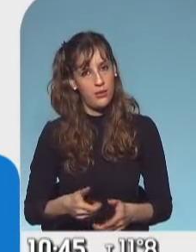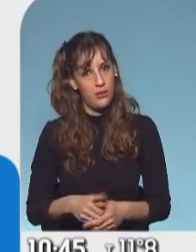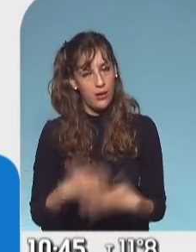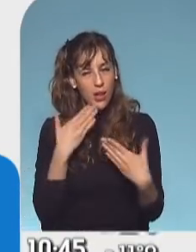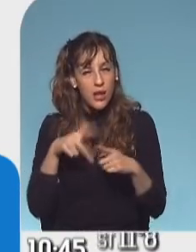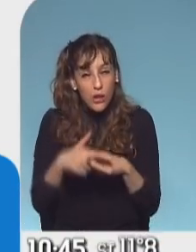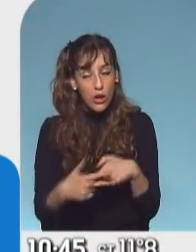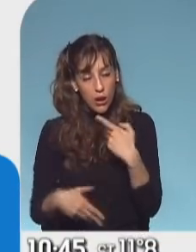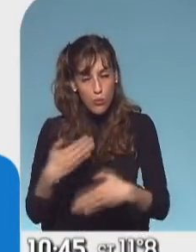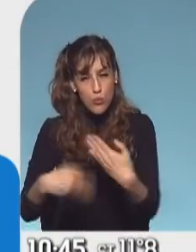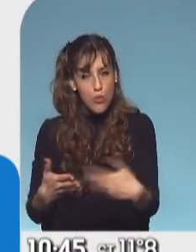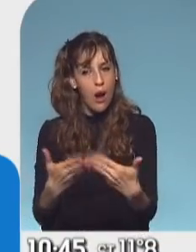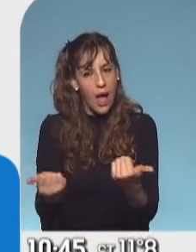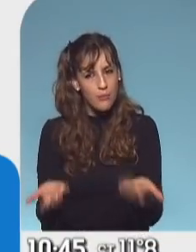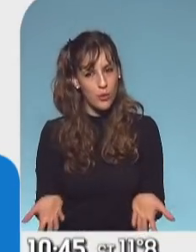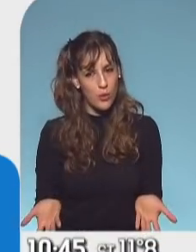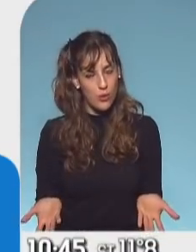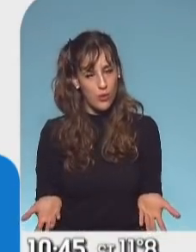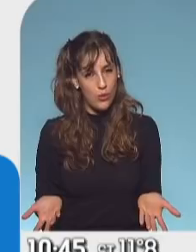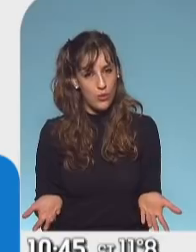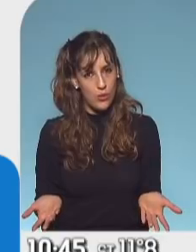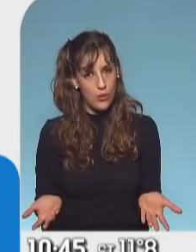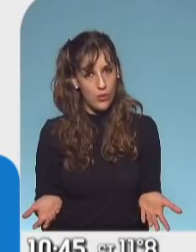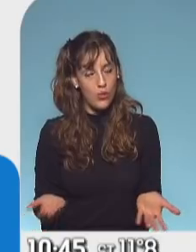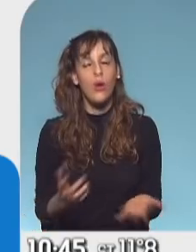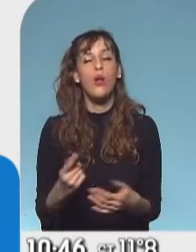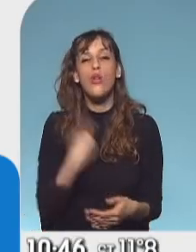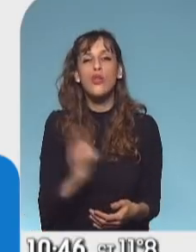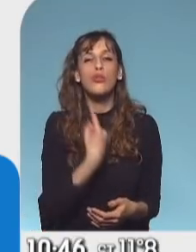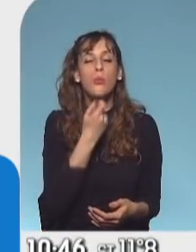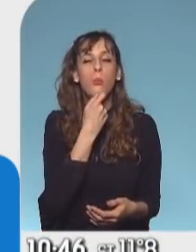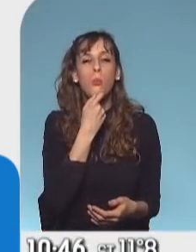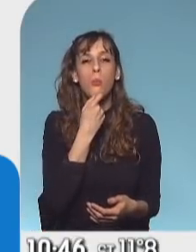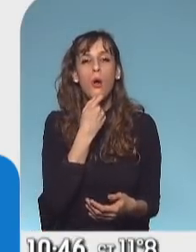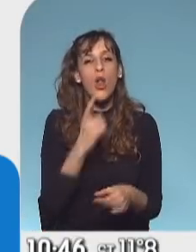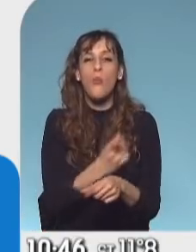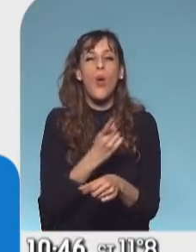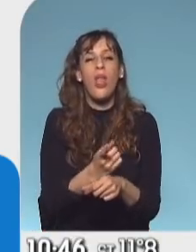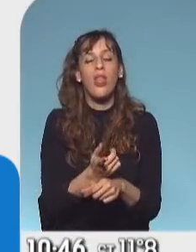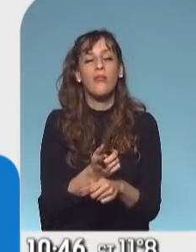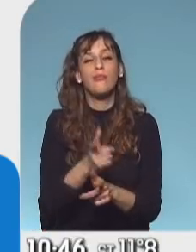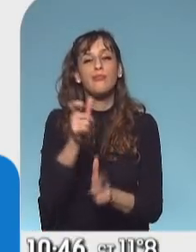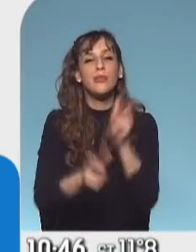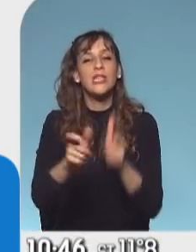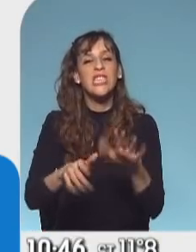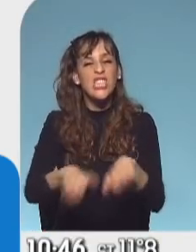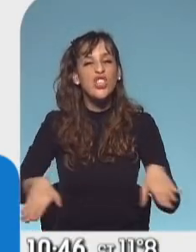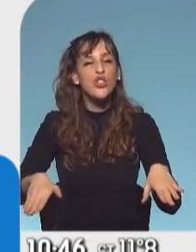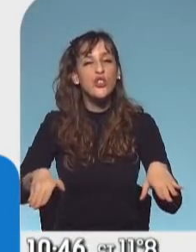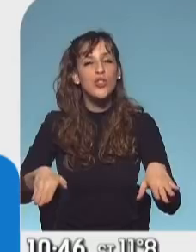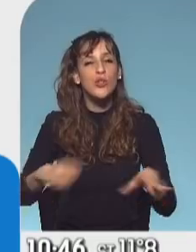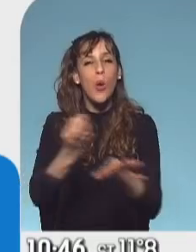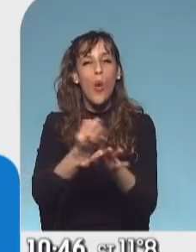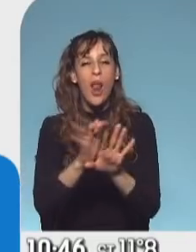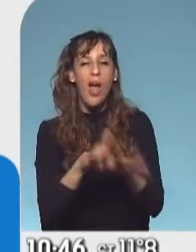Increíble. Nosotros no podemos dejar a nuestros chicos sin la preparación que necesitan en